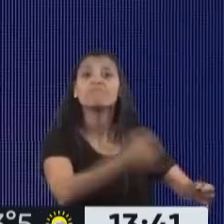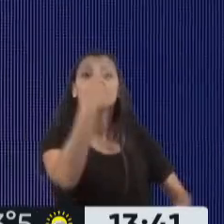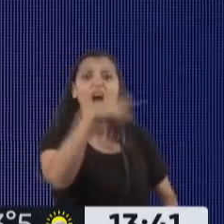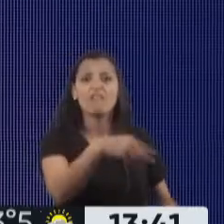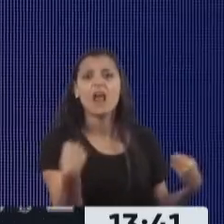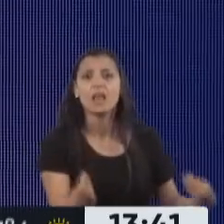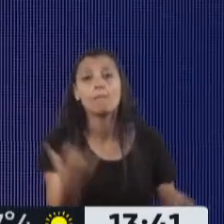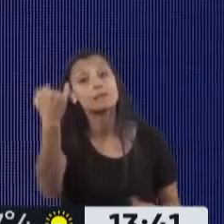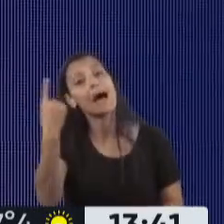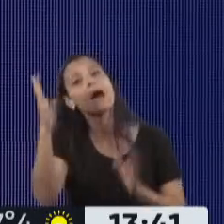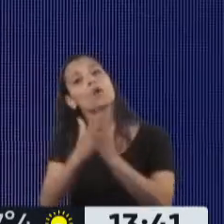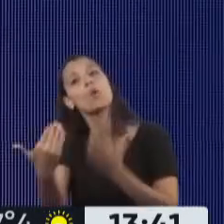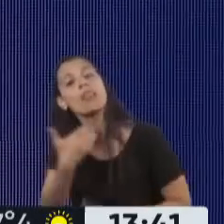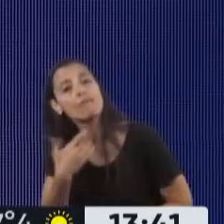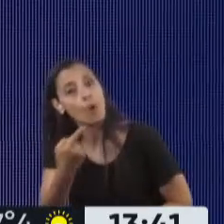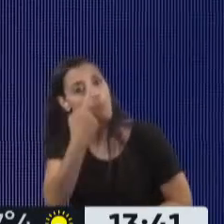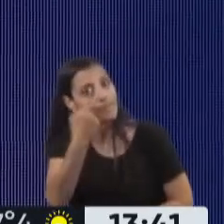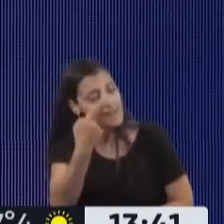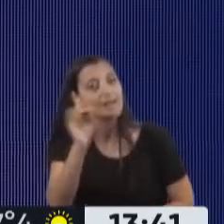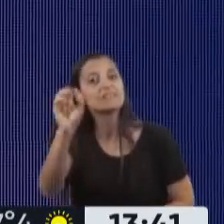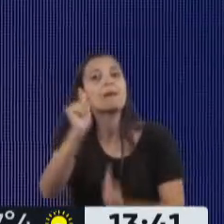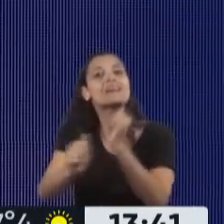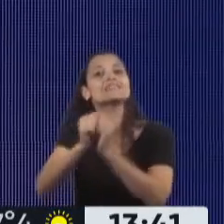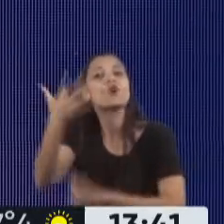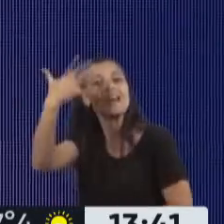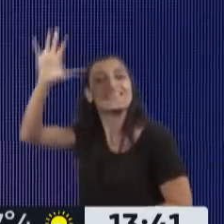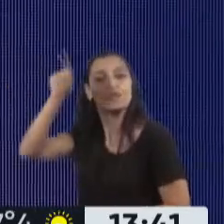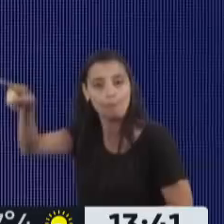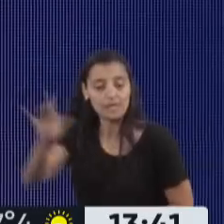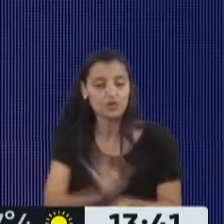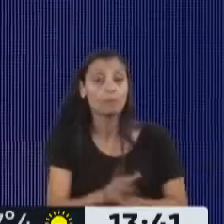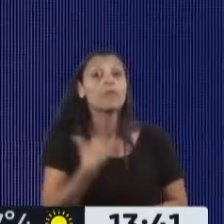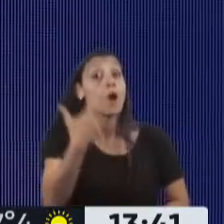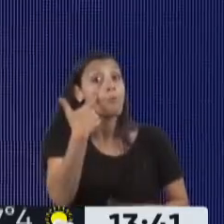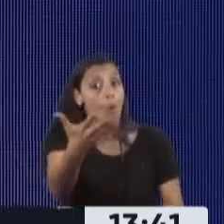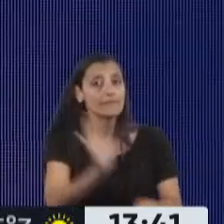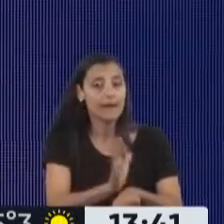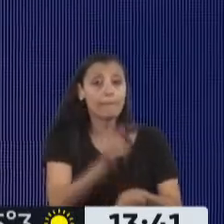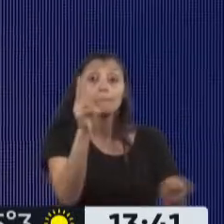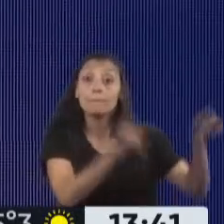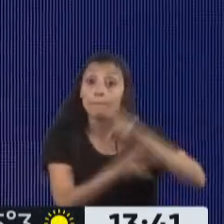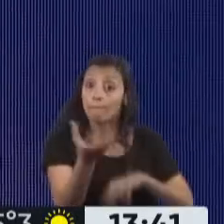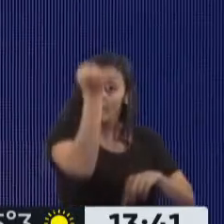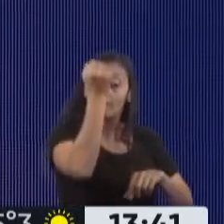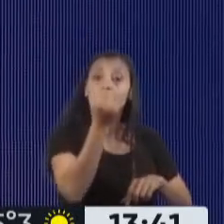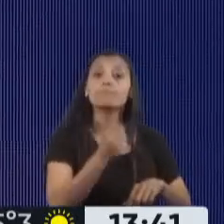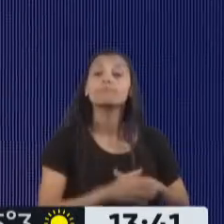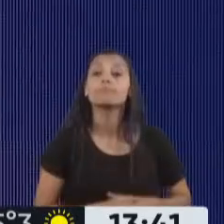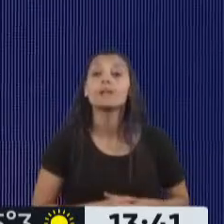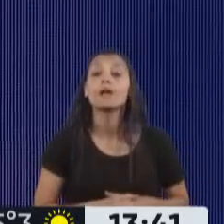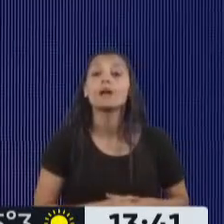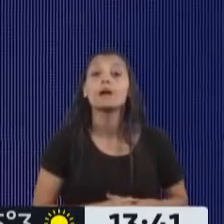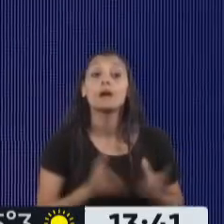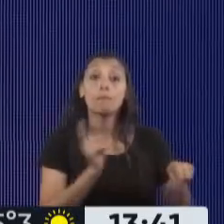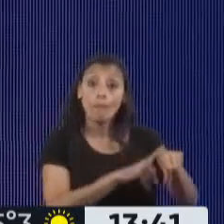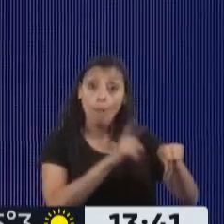fondo hay un libro muy interesante que se llama Historias del Quinto Piso y muestra cómo, después de la estabilización original del Austral, Surruil